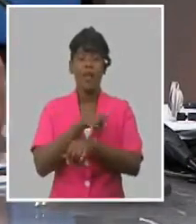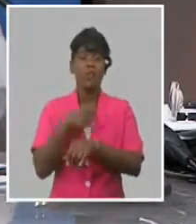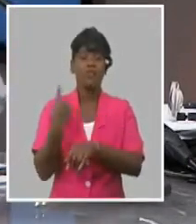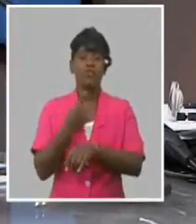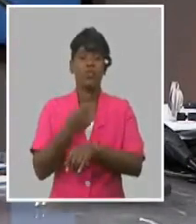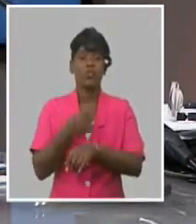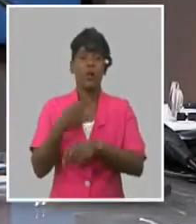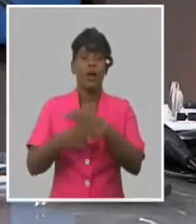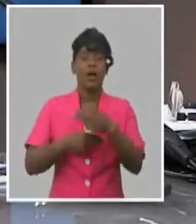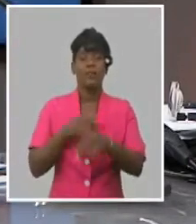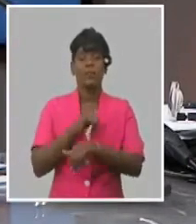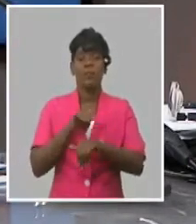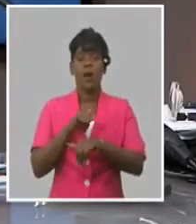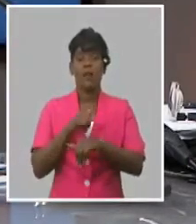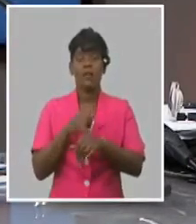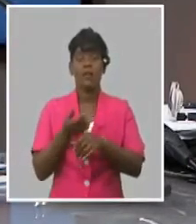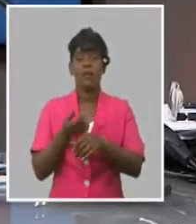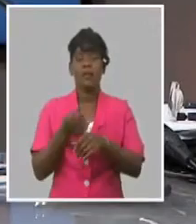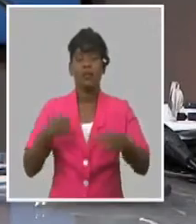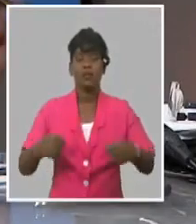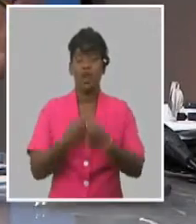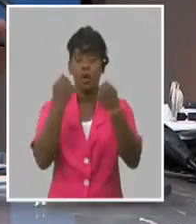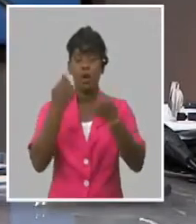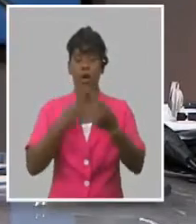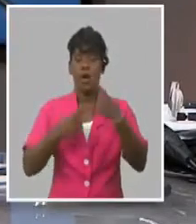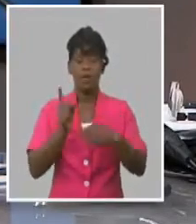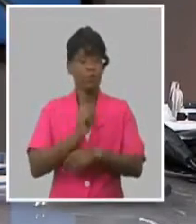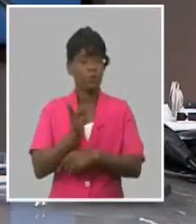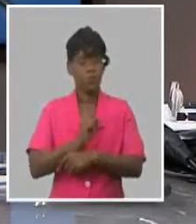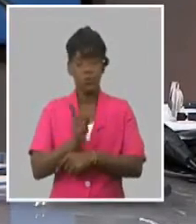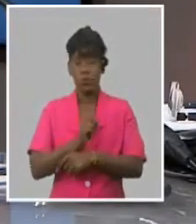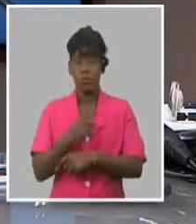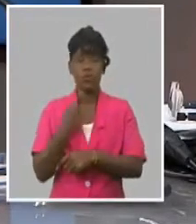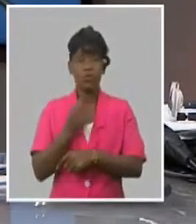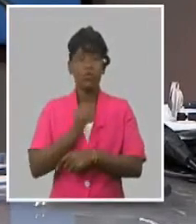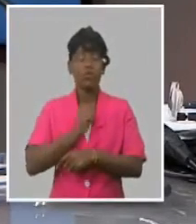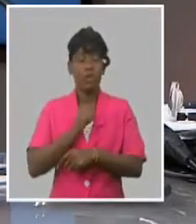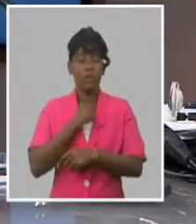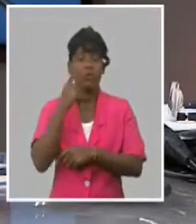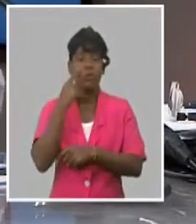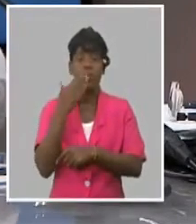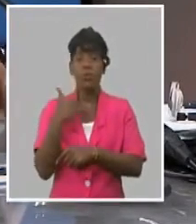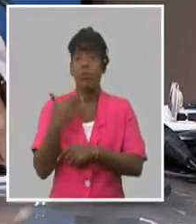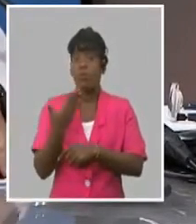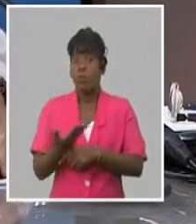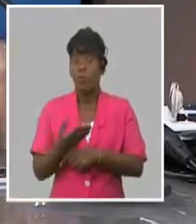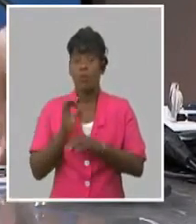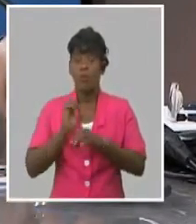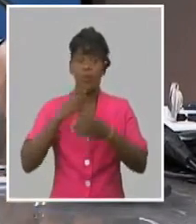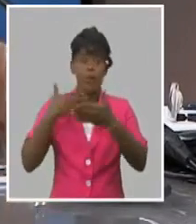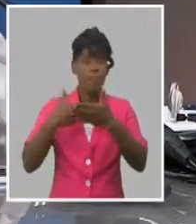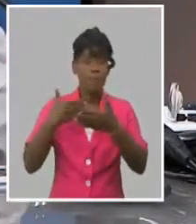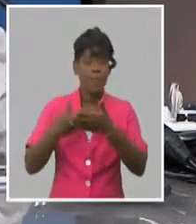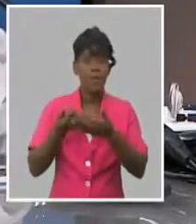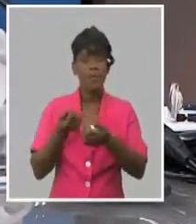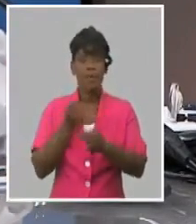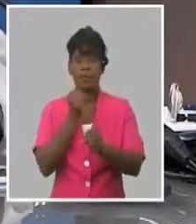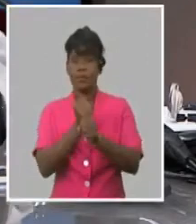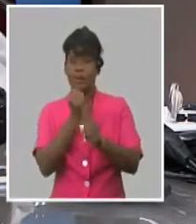no es lo que estamos haciendo, todo lo contrario, pero sí va a haber presión sobre los actores económicos en términos de que